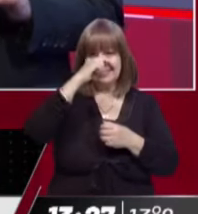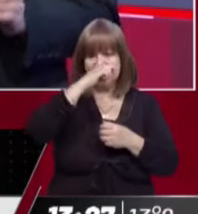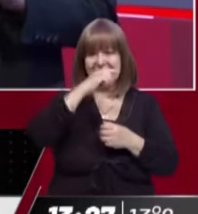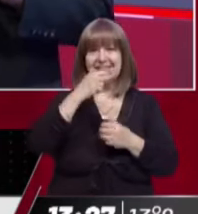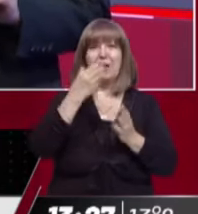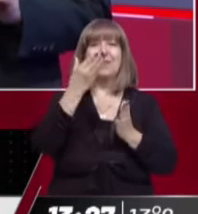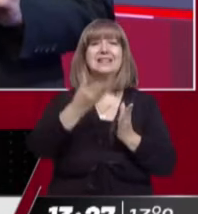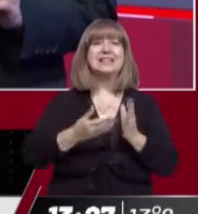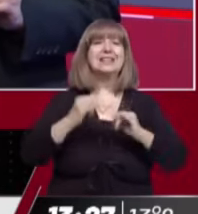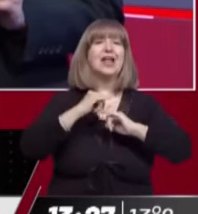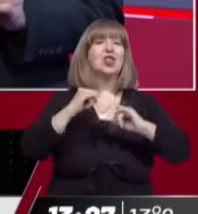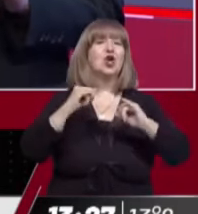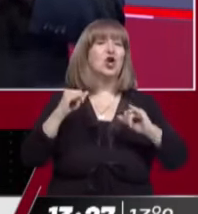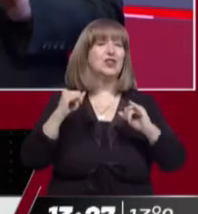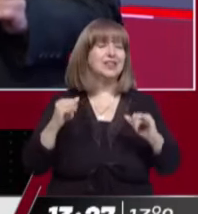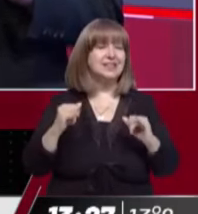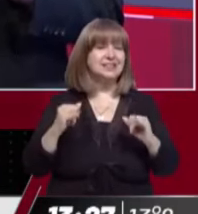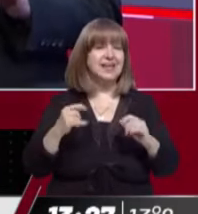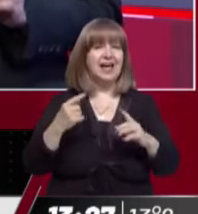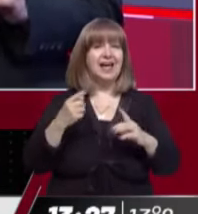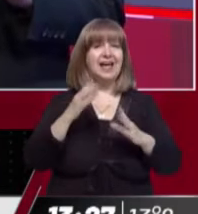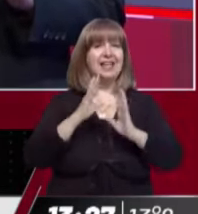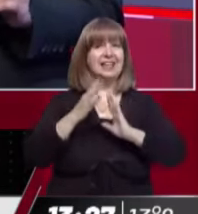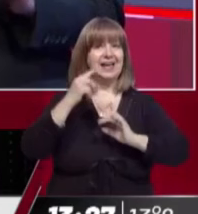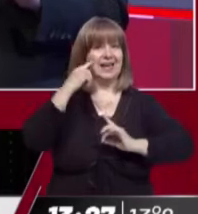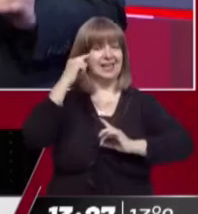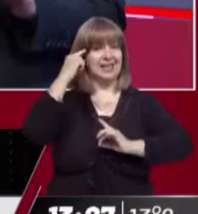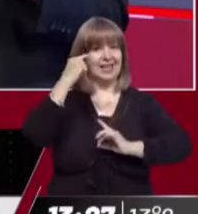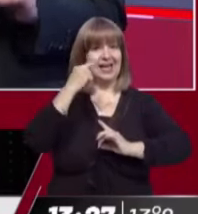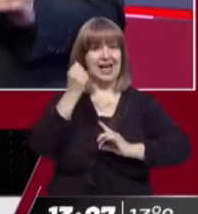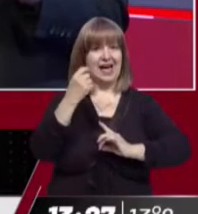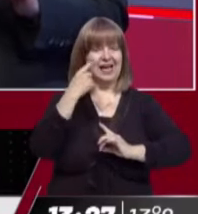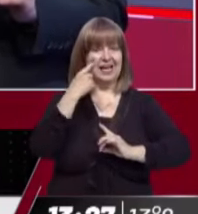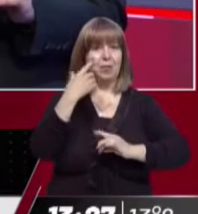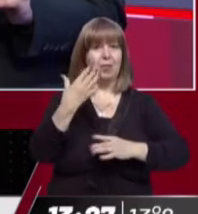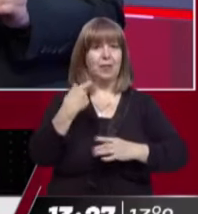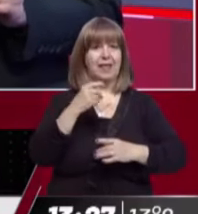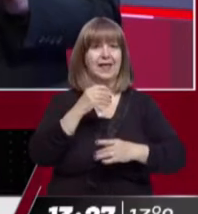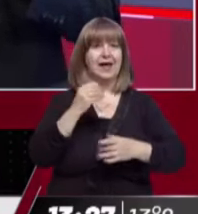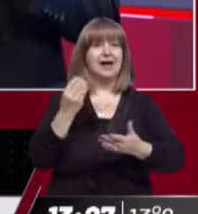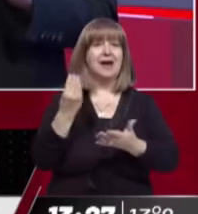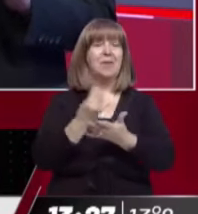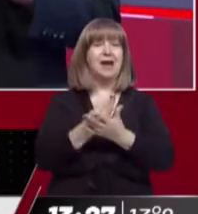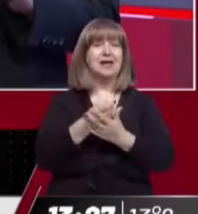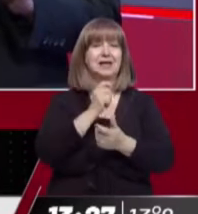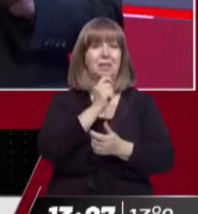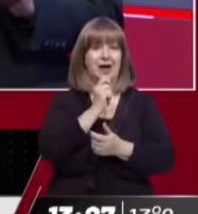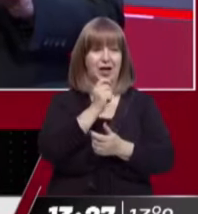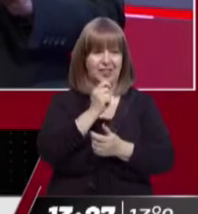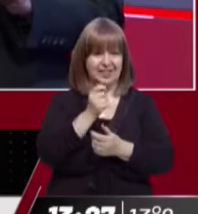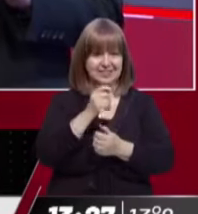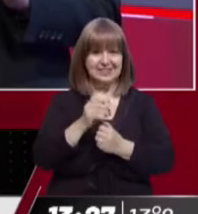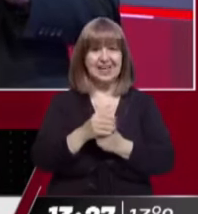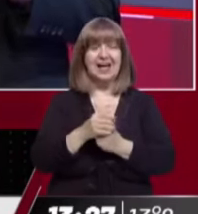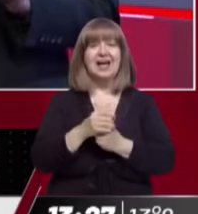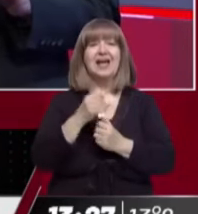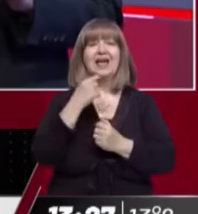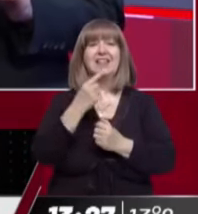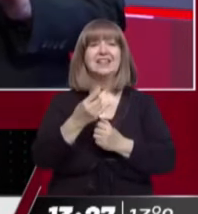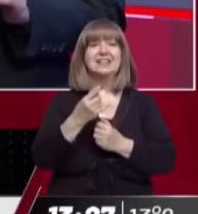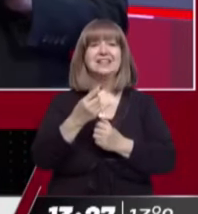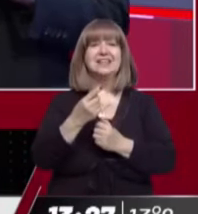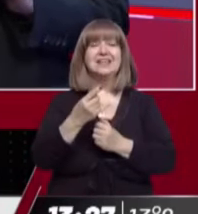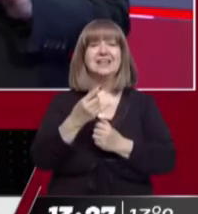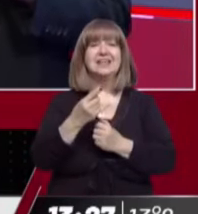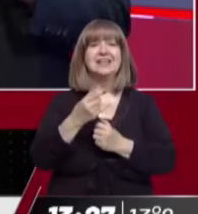presentando una noticia sobre que la inteligencia artificial puede reemplazar el trabajo de periodista. ¡No! Terminá la presentación dándole la palabra a los